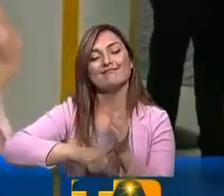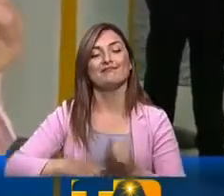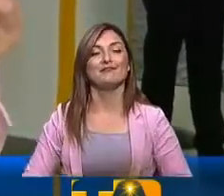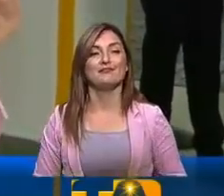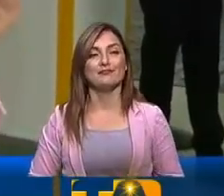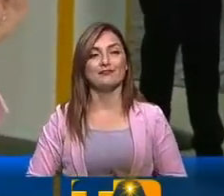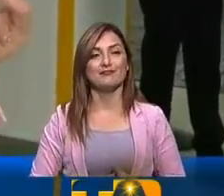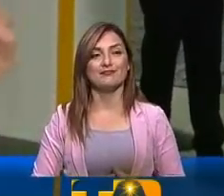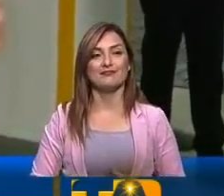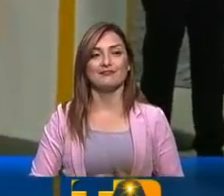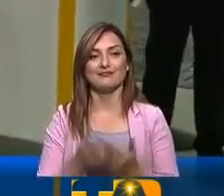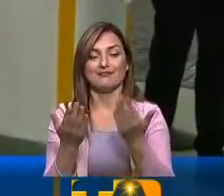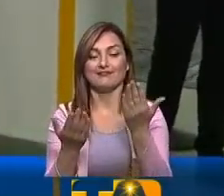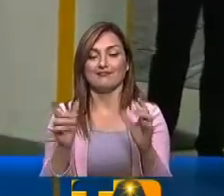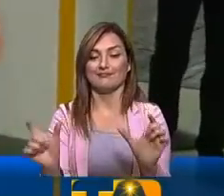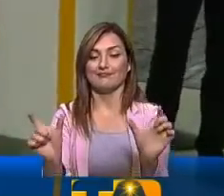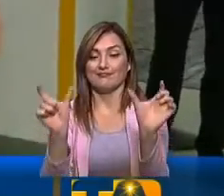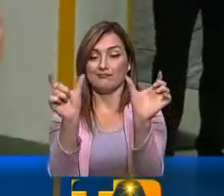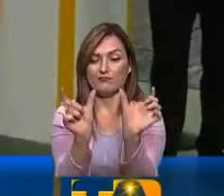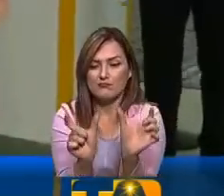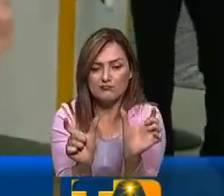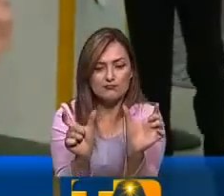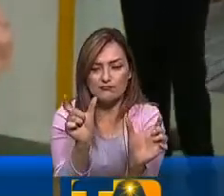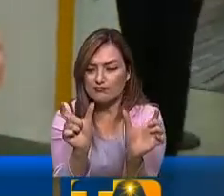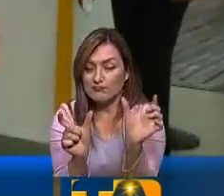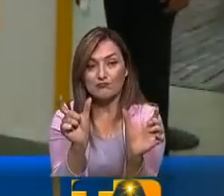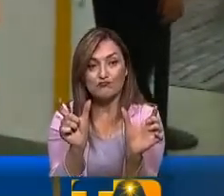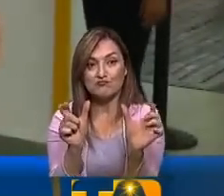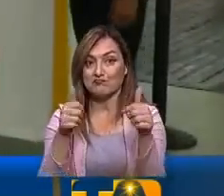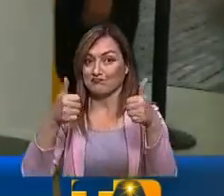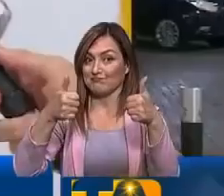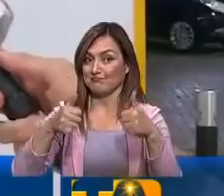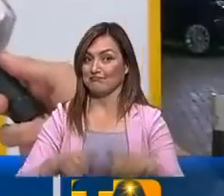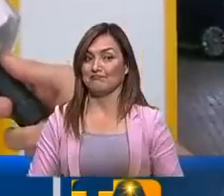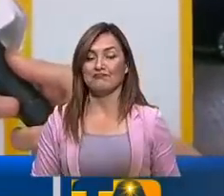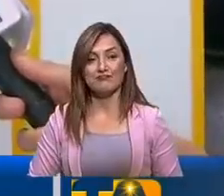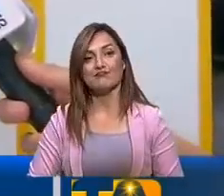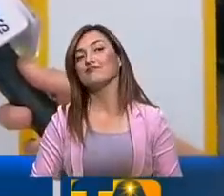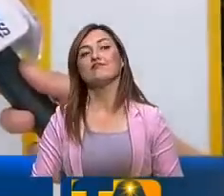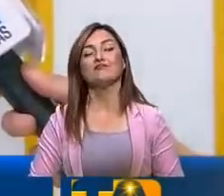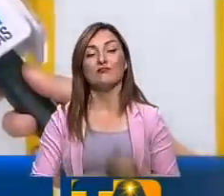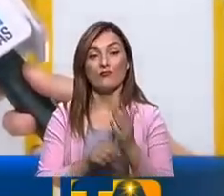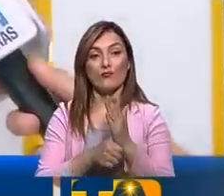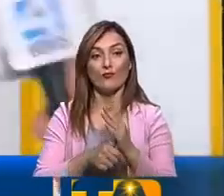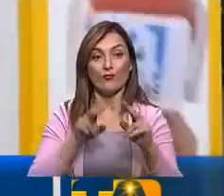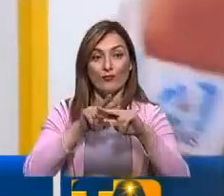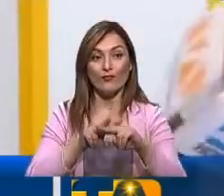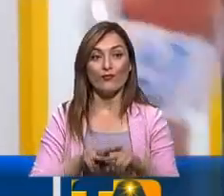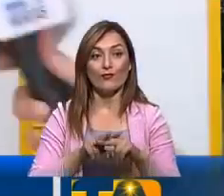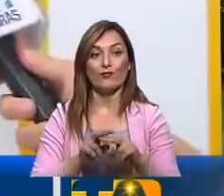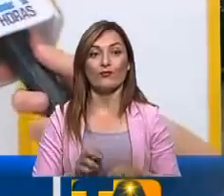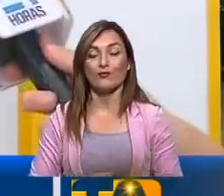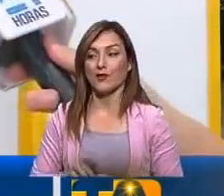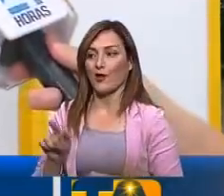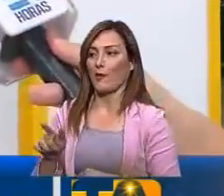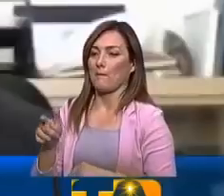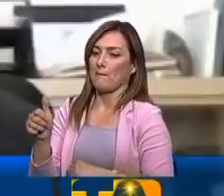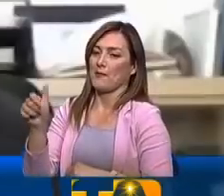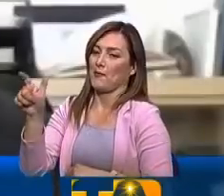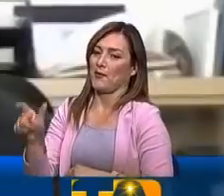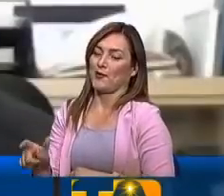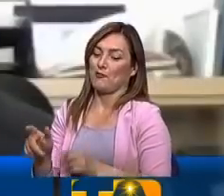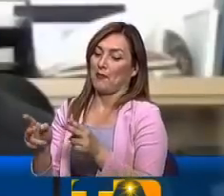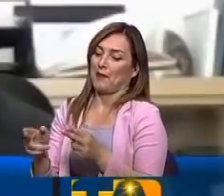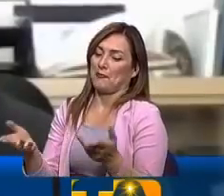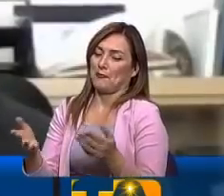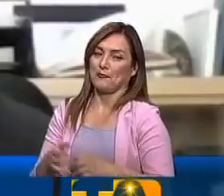para corroborar que la información en ambos documentos coincida usted nos